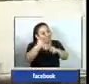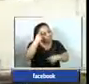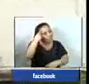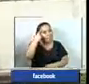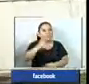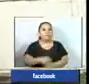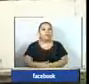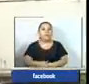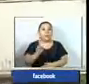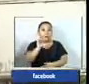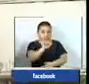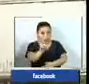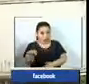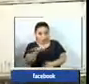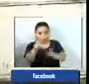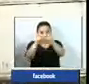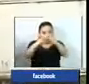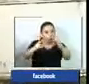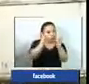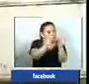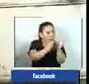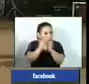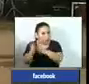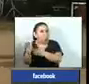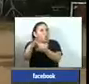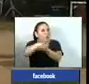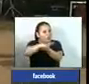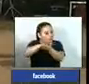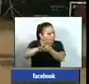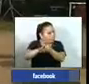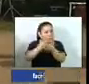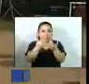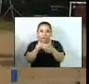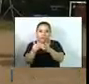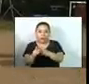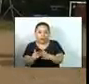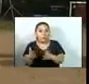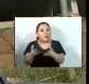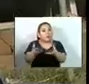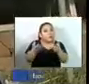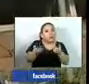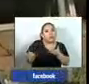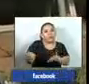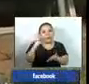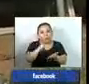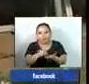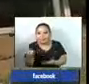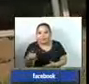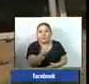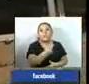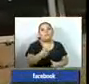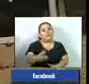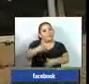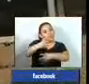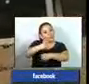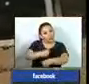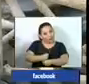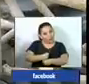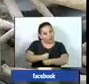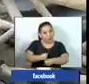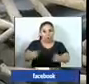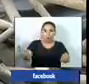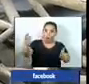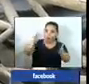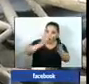se preparan con todas las medidas de bioseguridad esperan recuperar la confianza del público abrir los